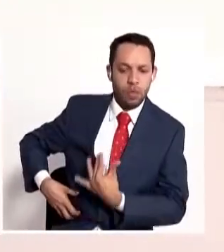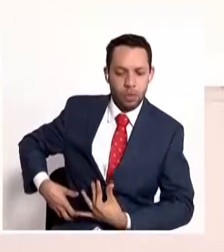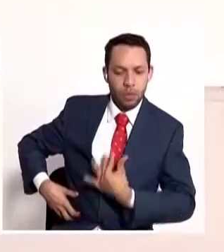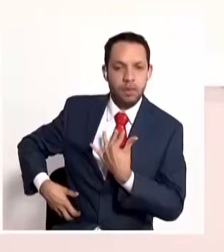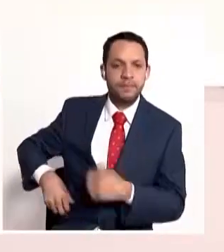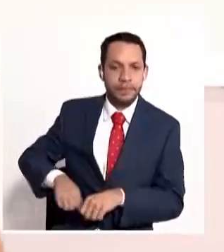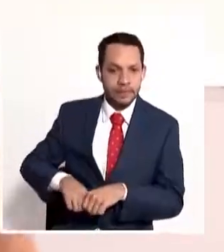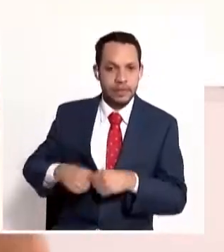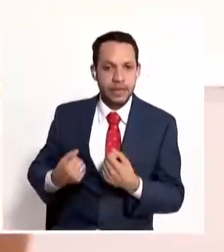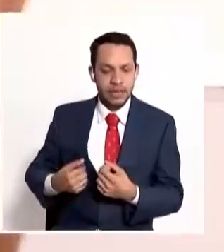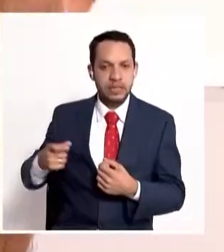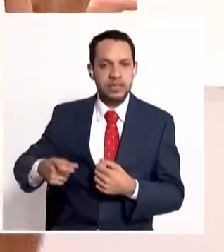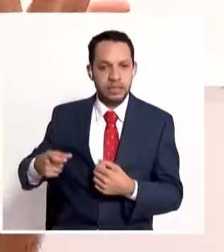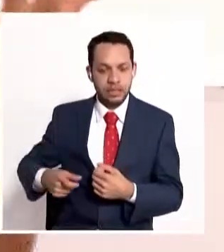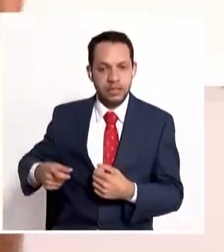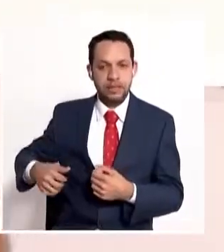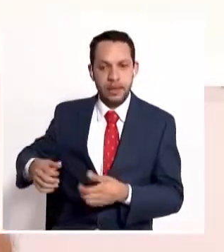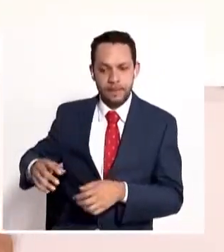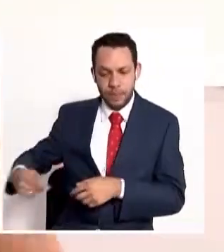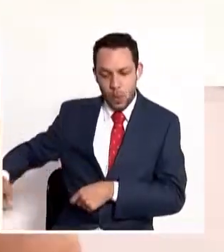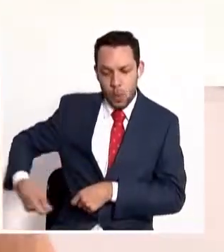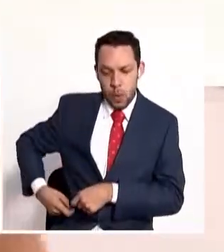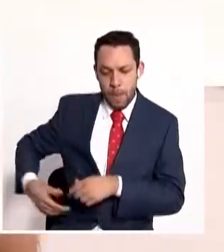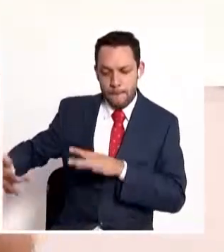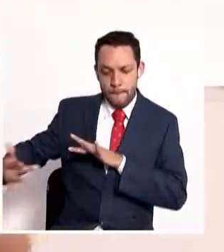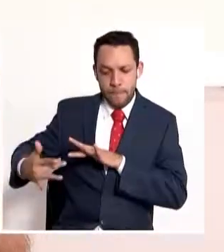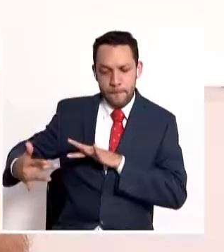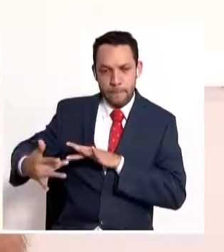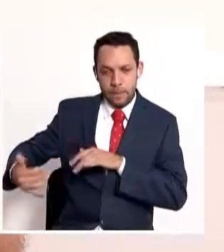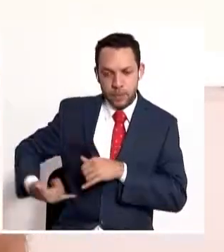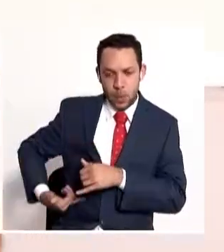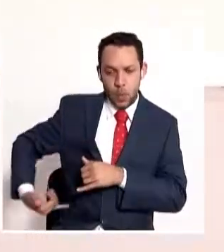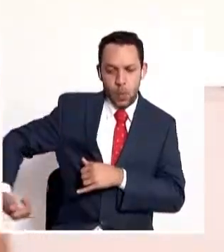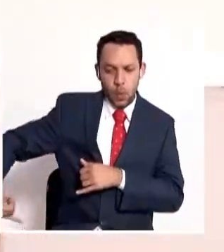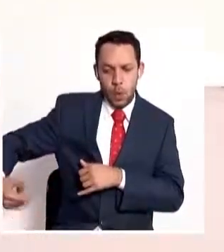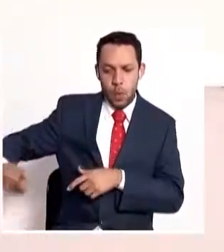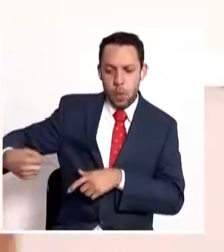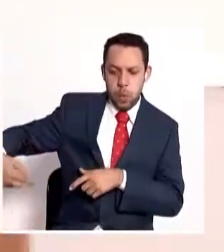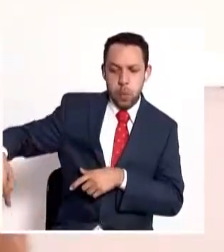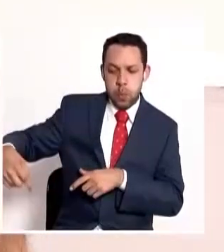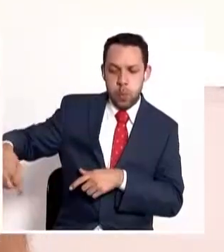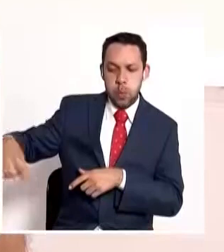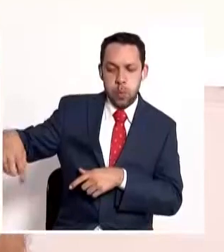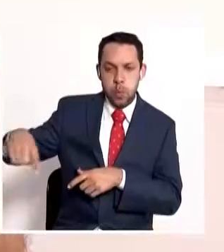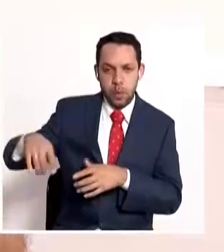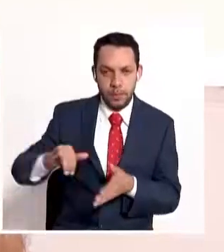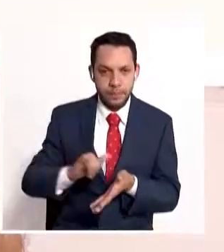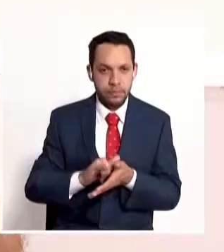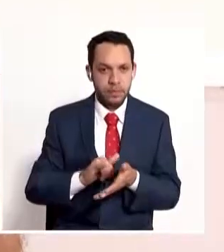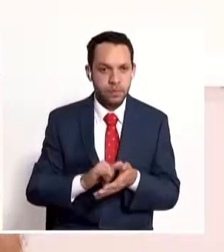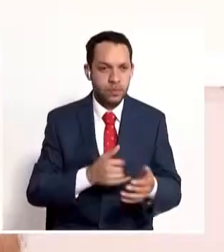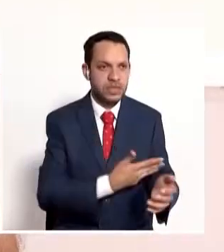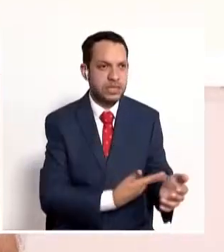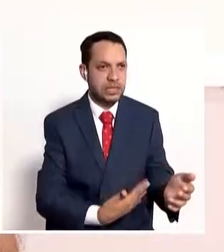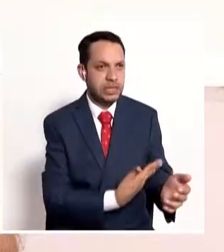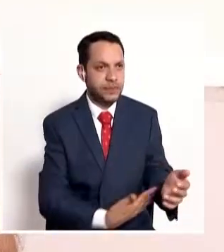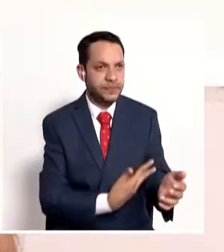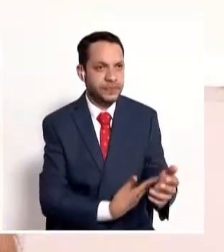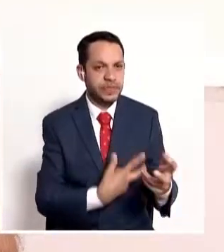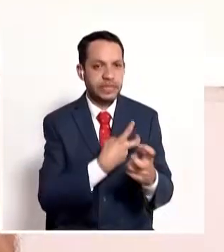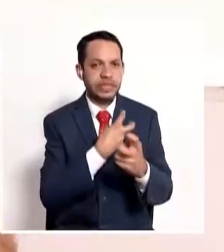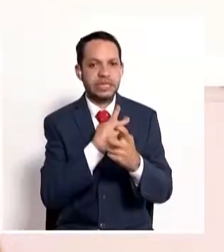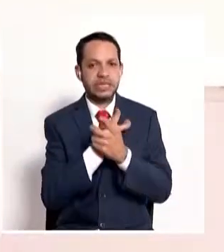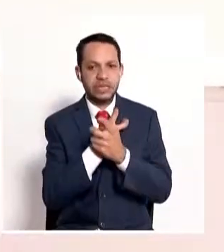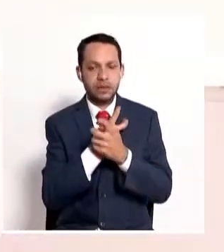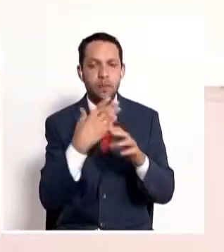también produce por brito y se hincha y altera todos los órganos porque está circulando dentro de la sangre una gran